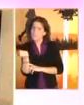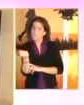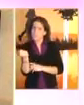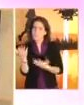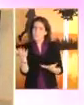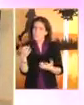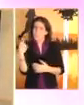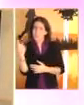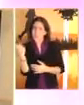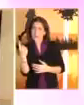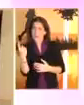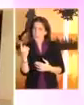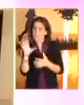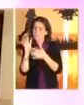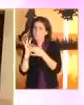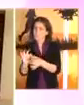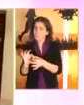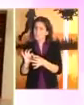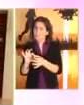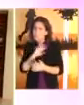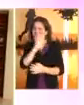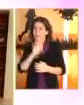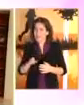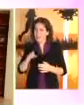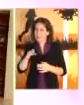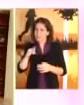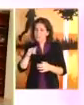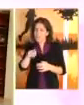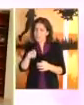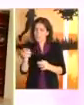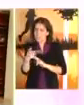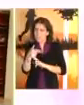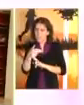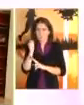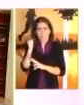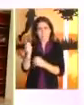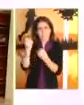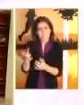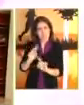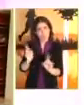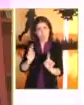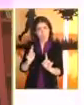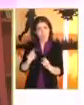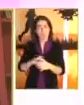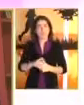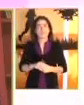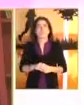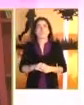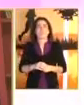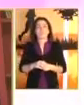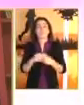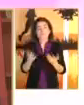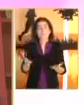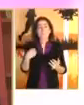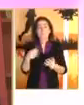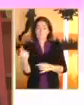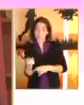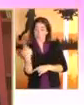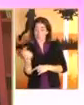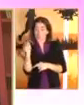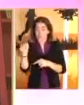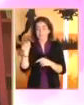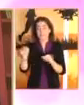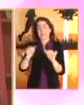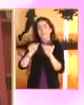pasa, que no le consideras que se mata bien el anisakis en el microondas? El microondas, por la fuente de calor y la forma